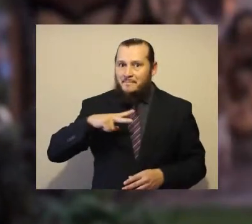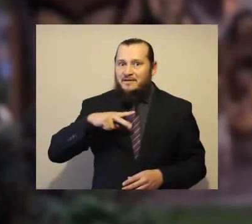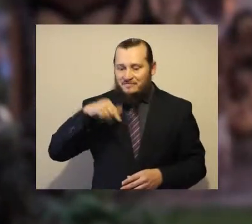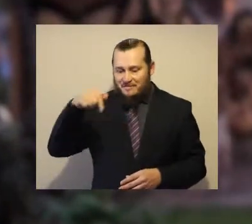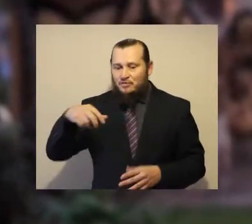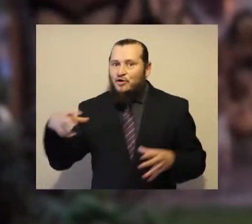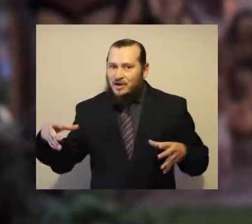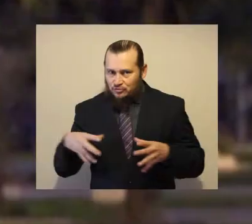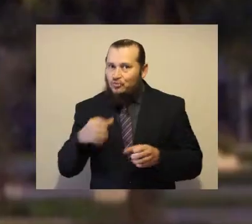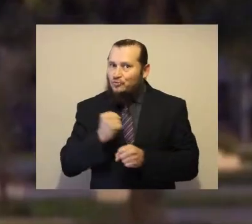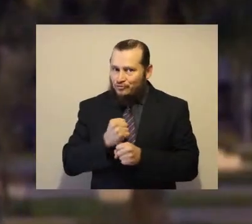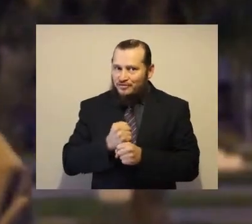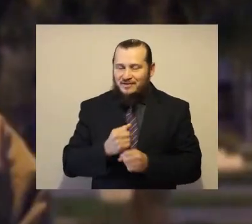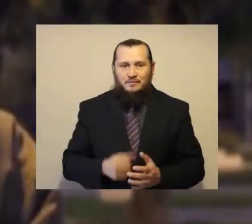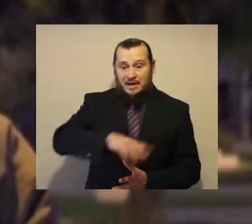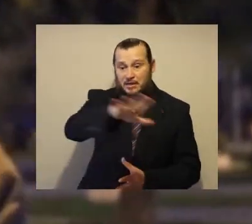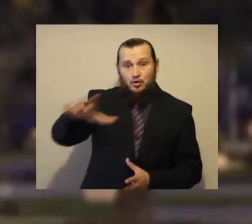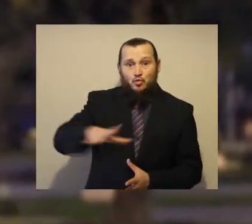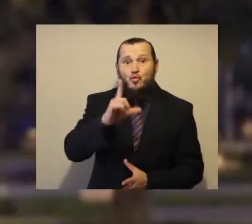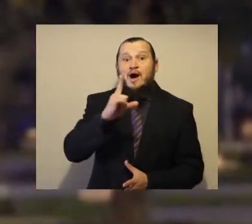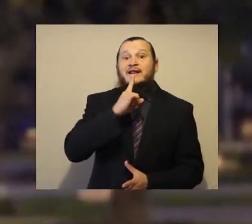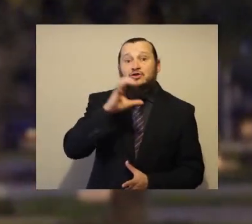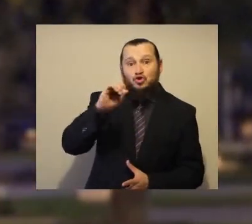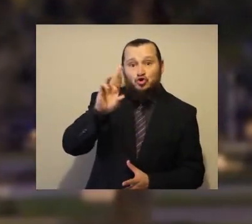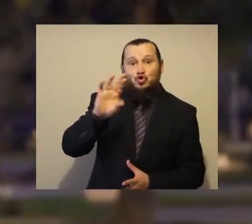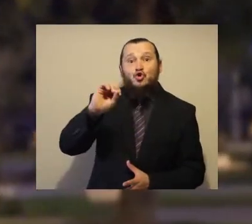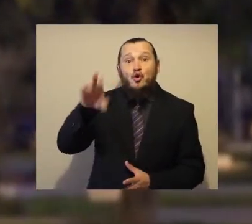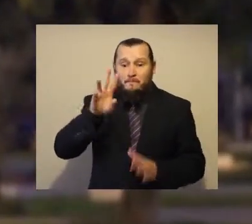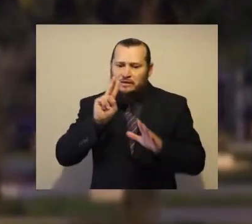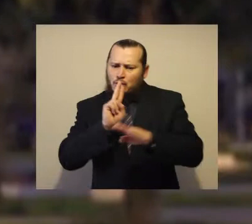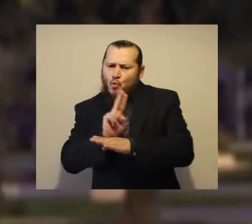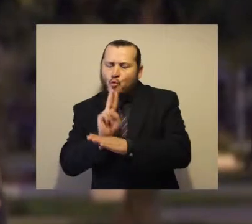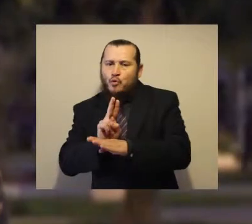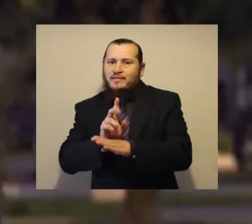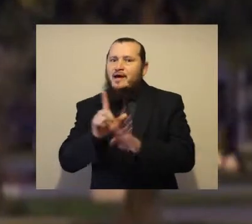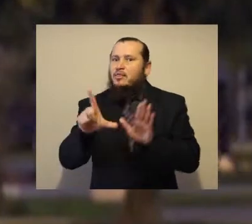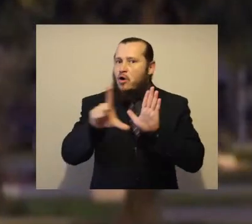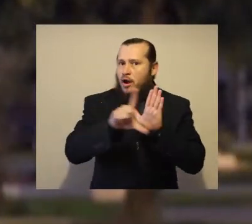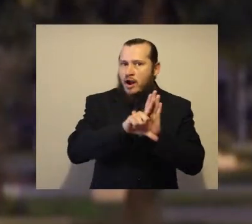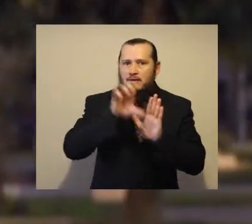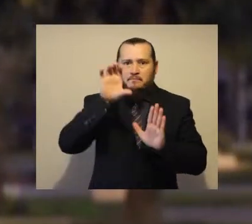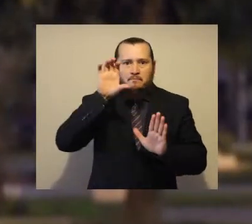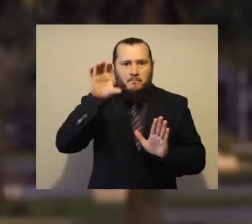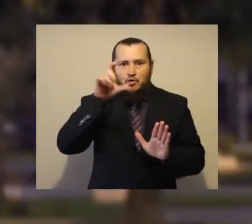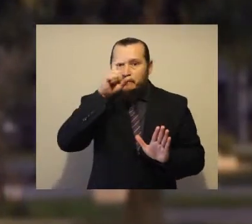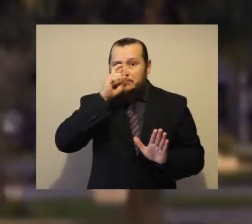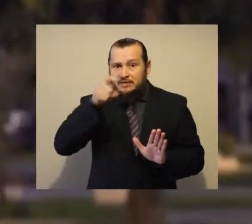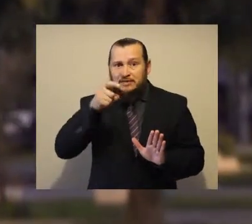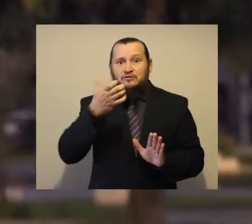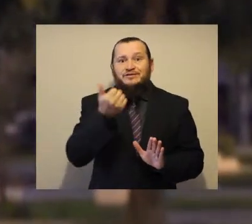a nivel privado. La reserva del yacimiento Toropí está protegida por una ley provincial